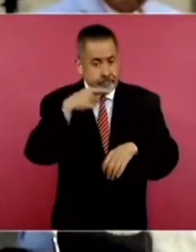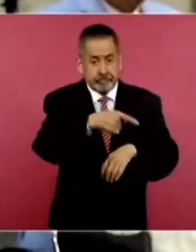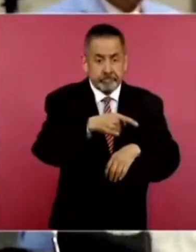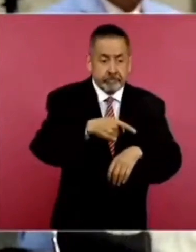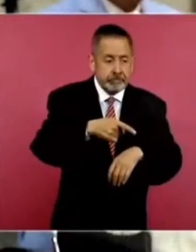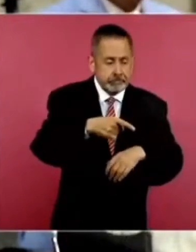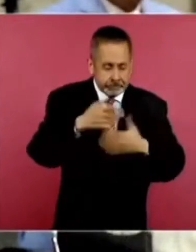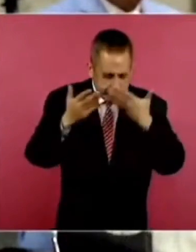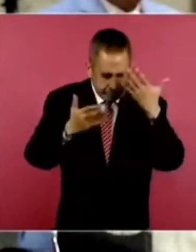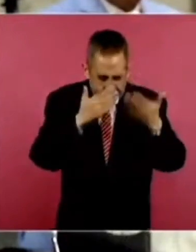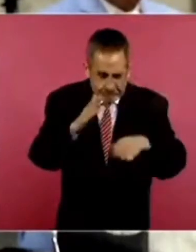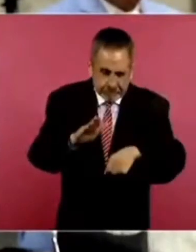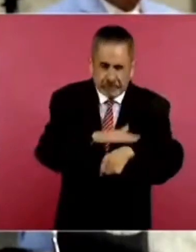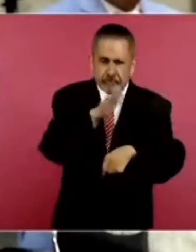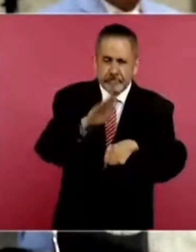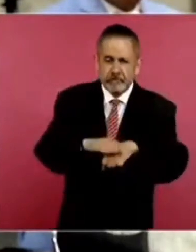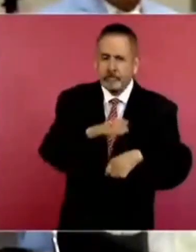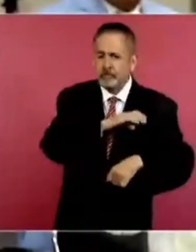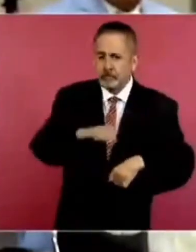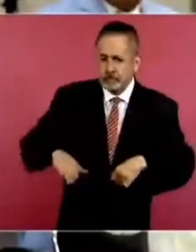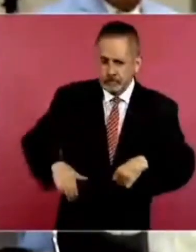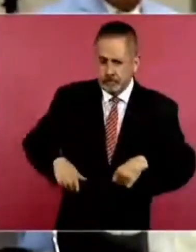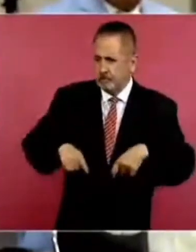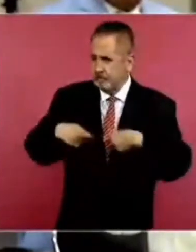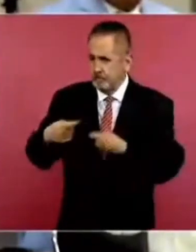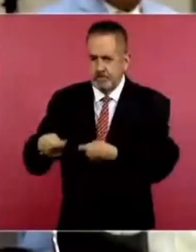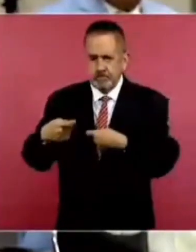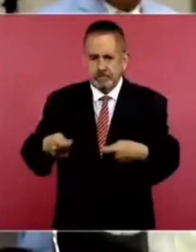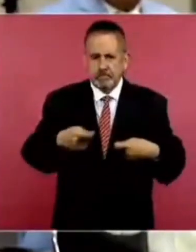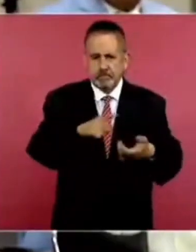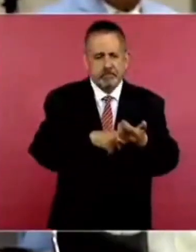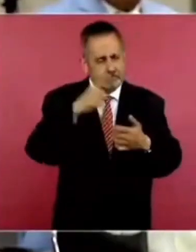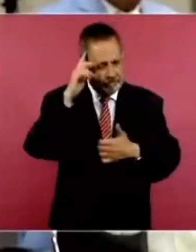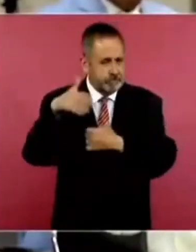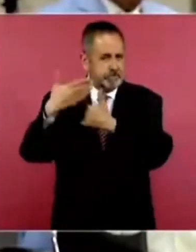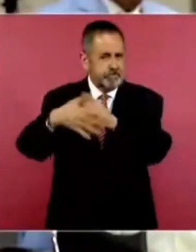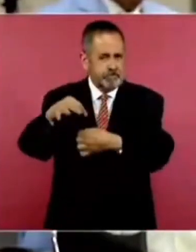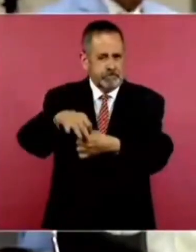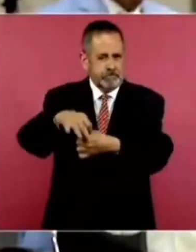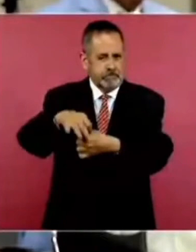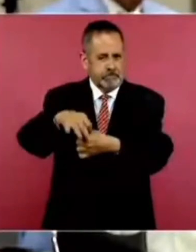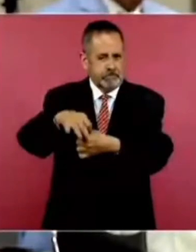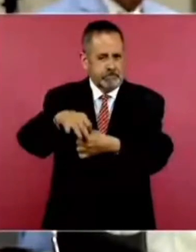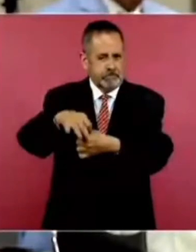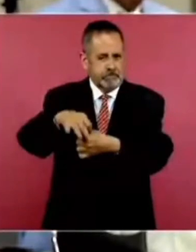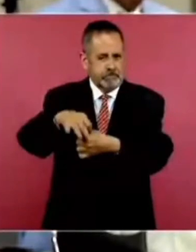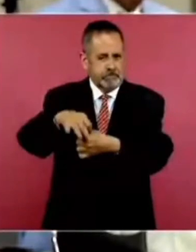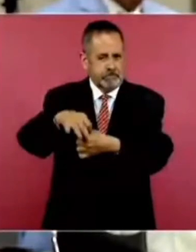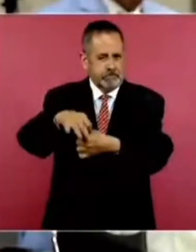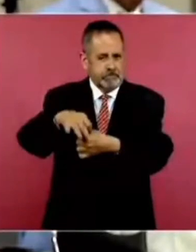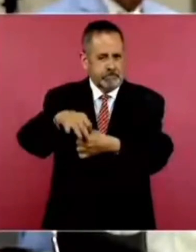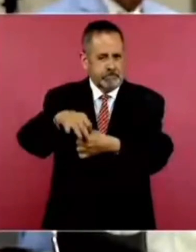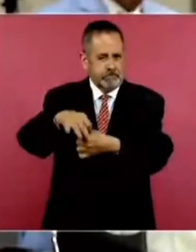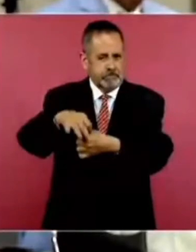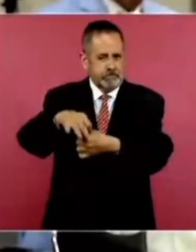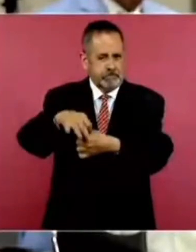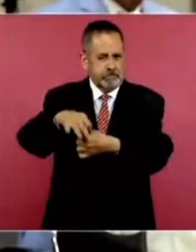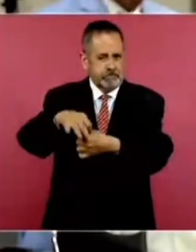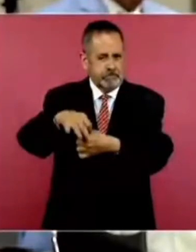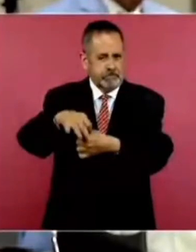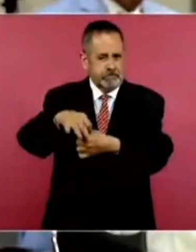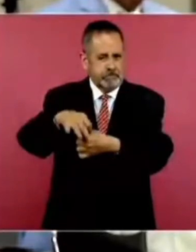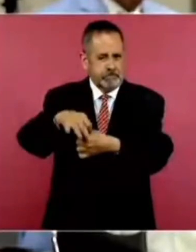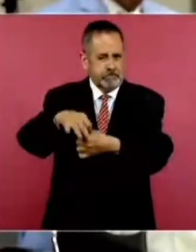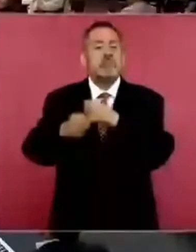primero las candidaturas a cargos de elección popular, va a calificar también la elección de